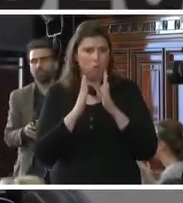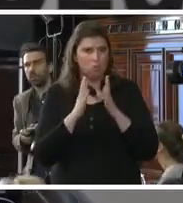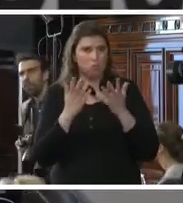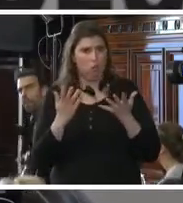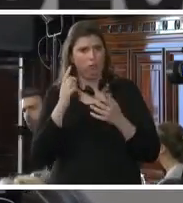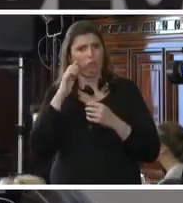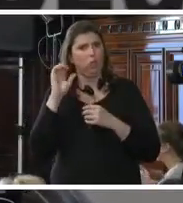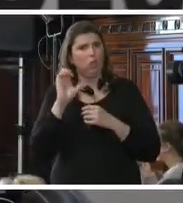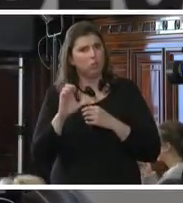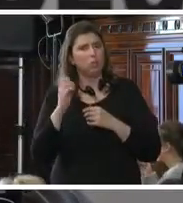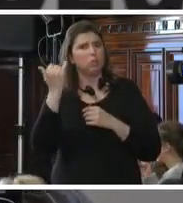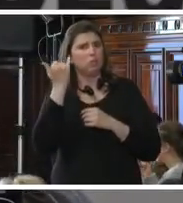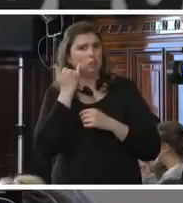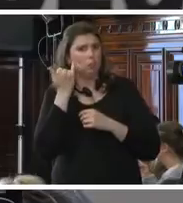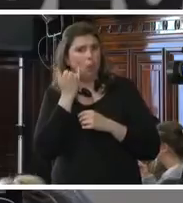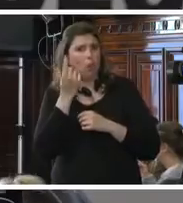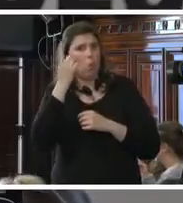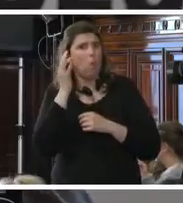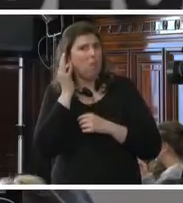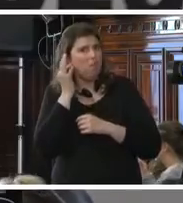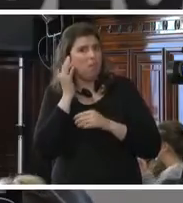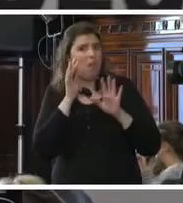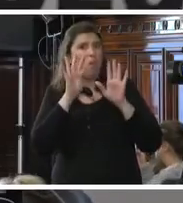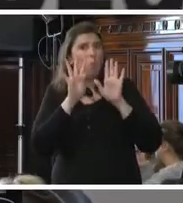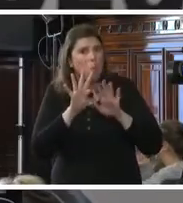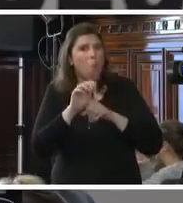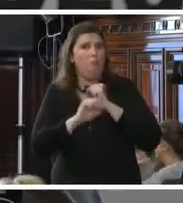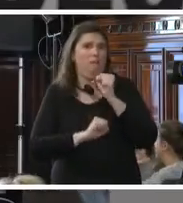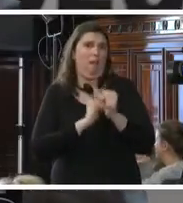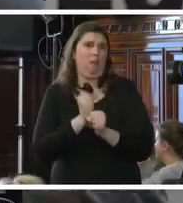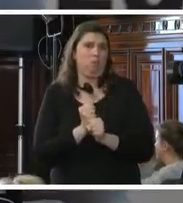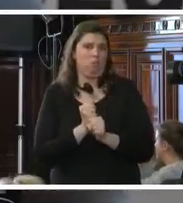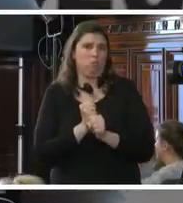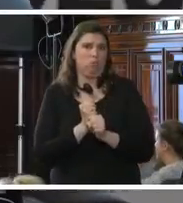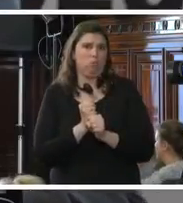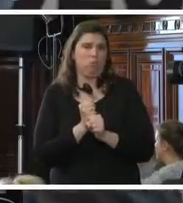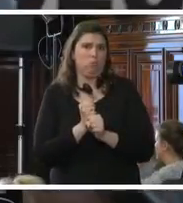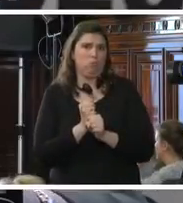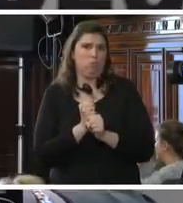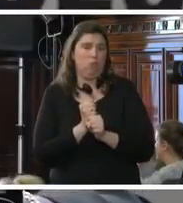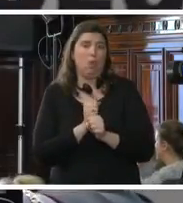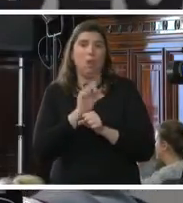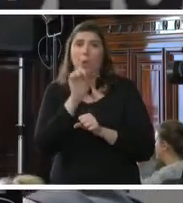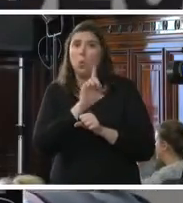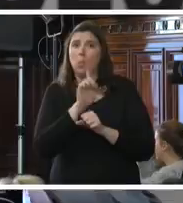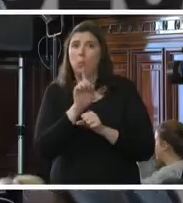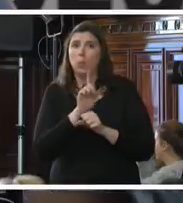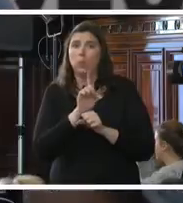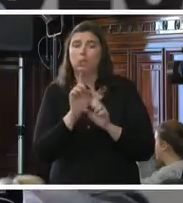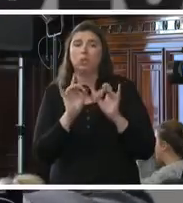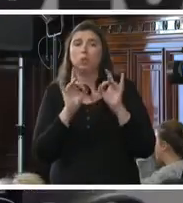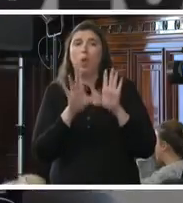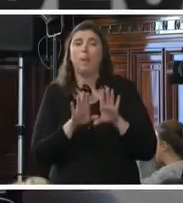violación sexual de una niña de 9 años, que no se trata solo